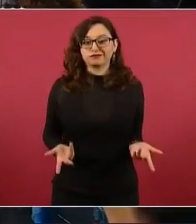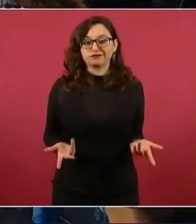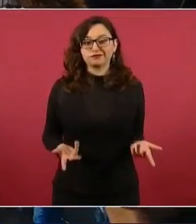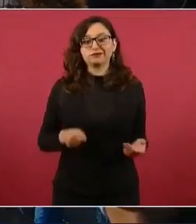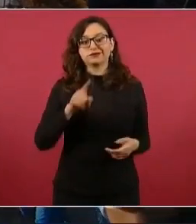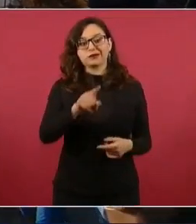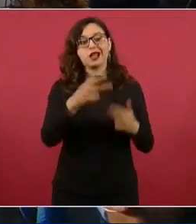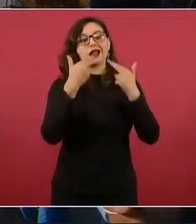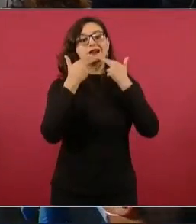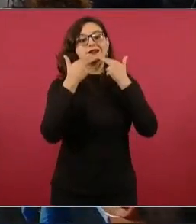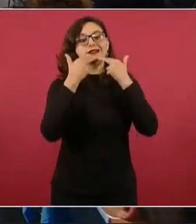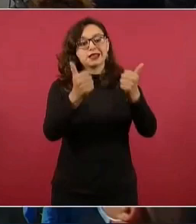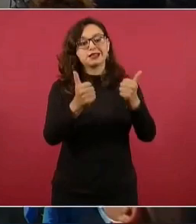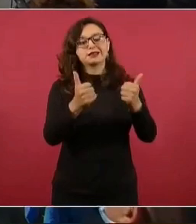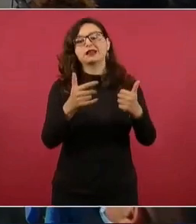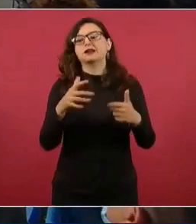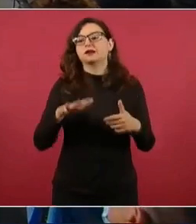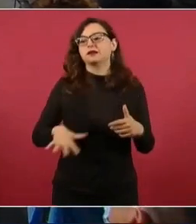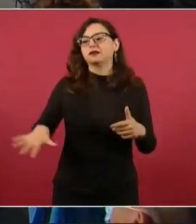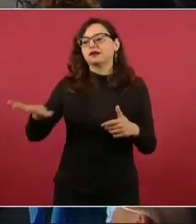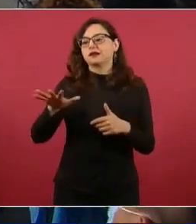decían a los peones que ya eran libres,